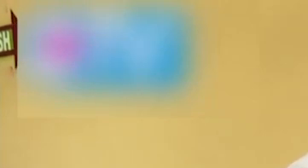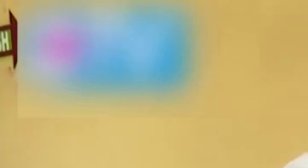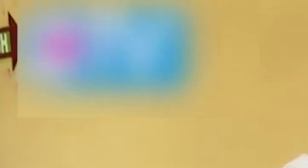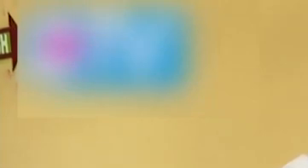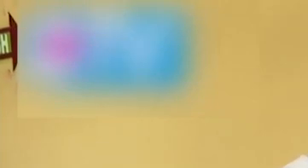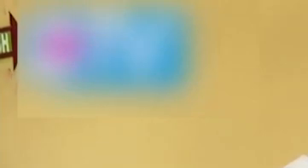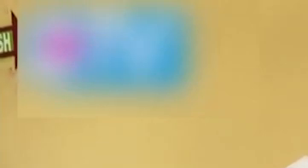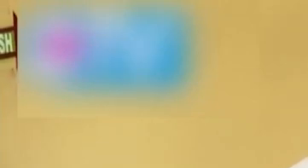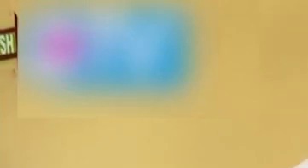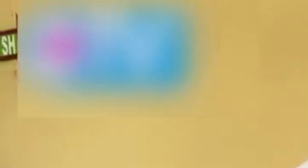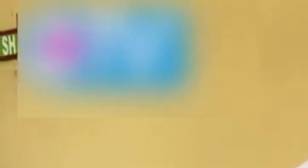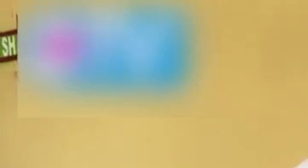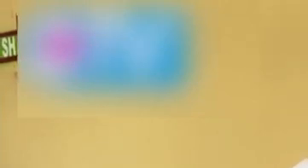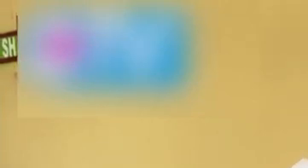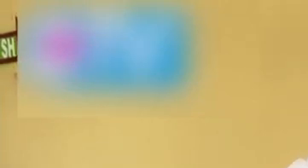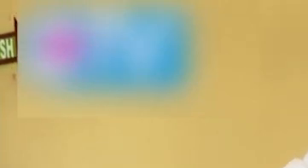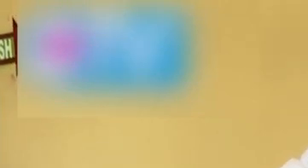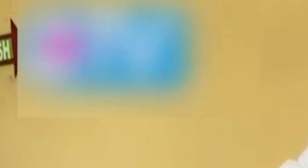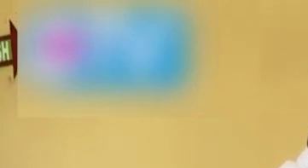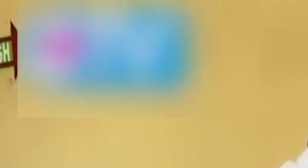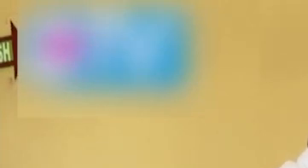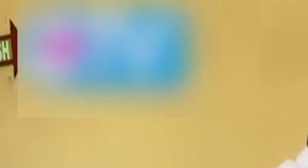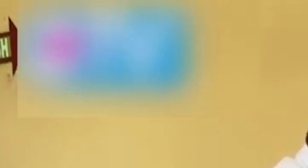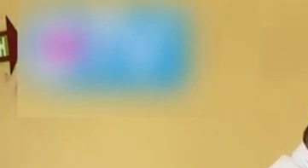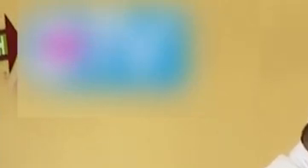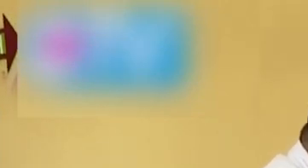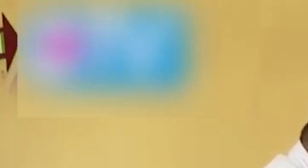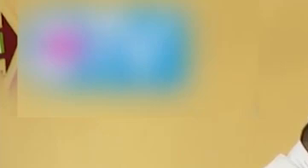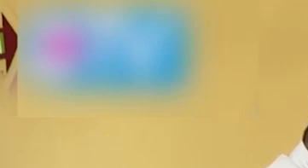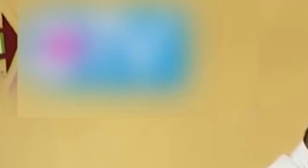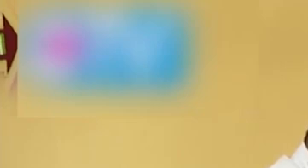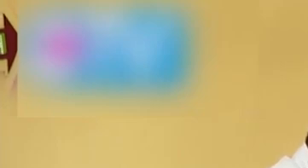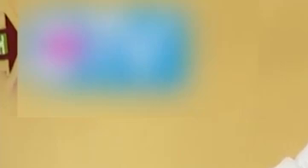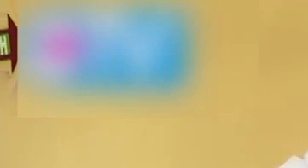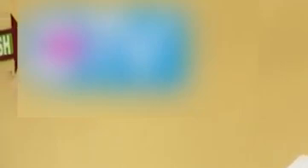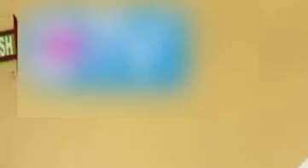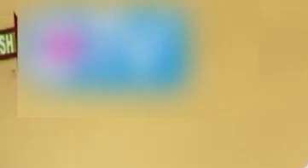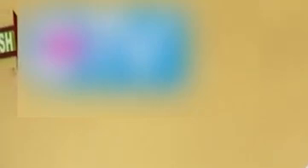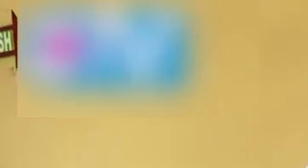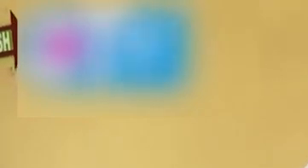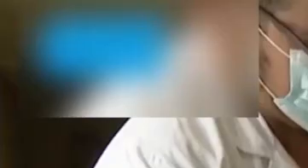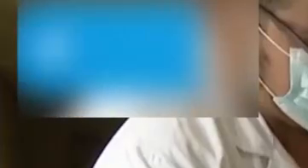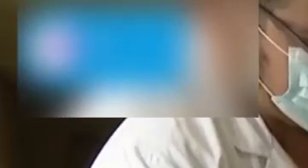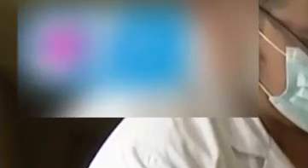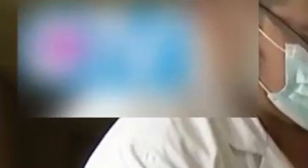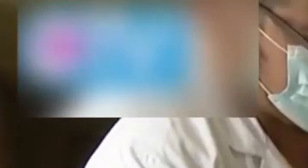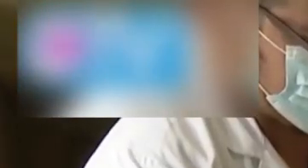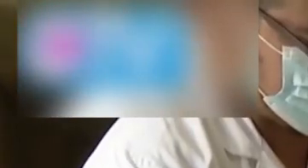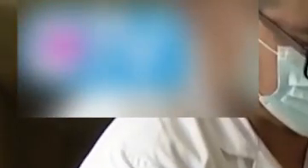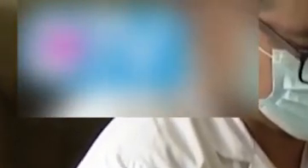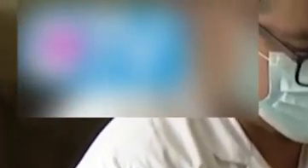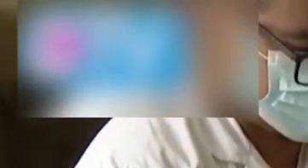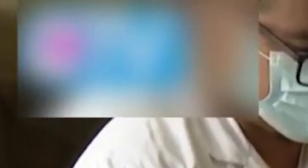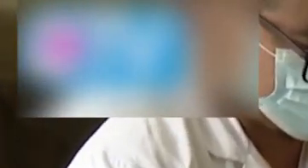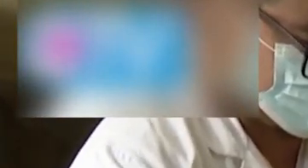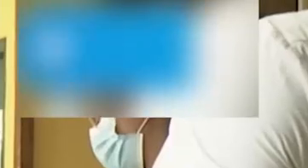primeras dosis. En Ciudad Sandino, Hospital Nilda Patricia, desde las 10, primera dosis. En San Carlos, nuestro río San